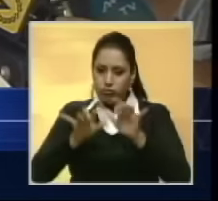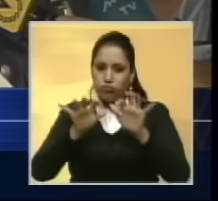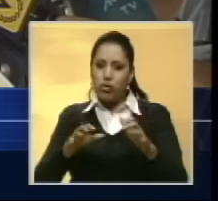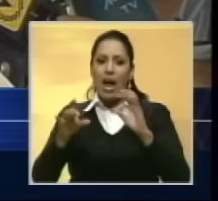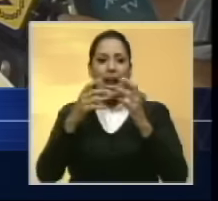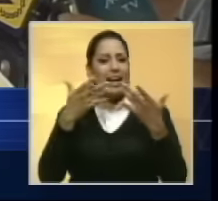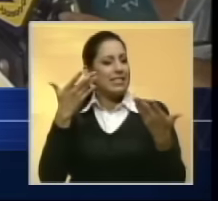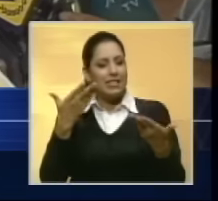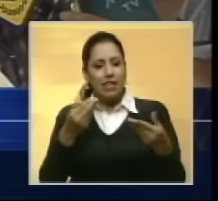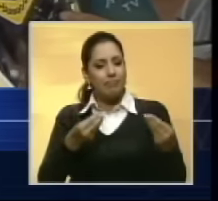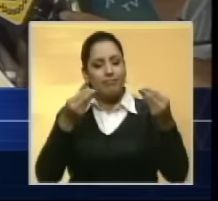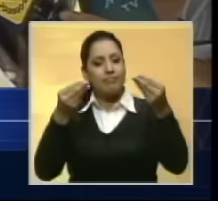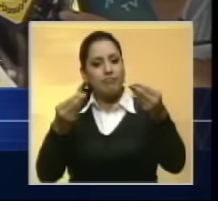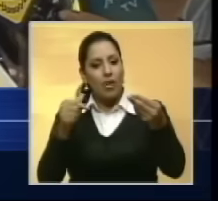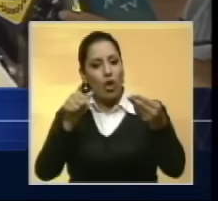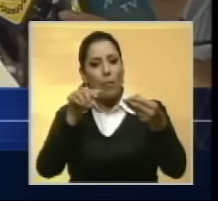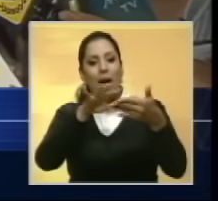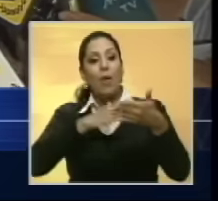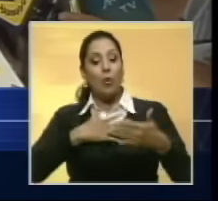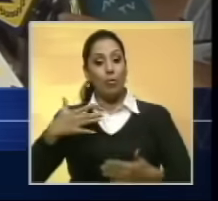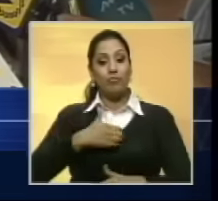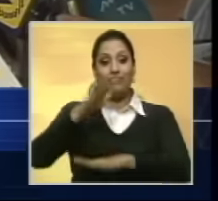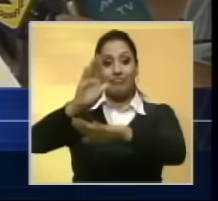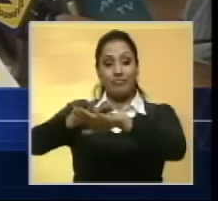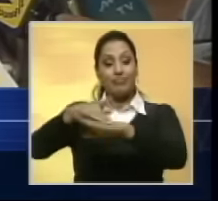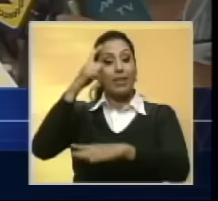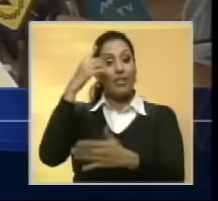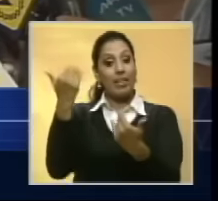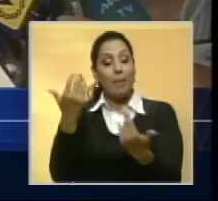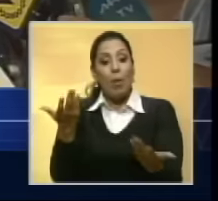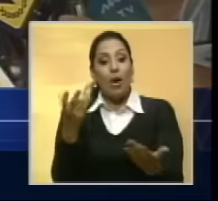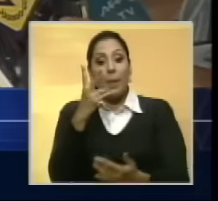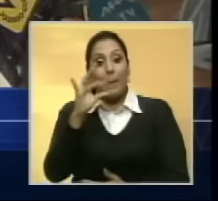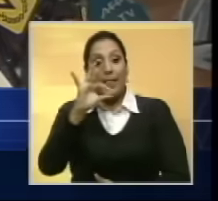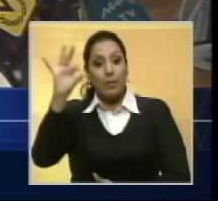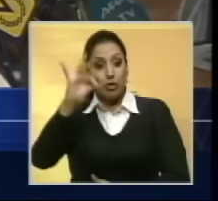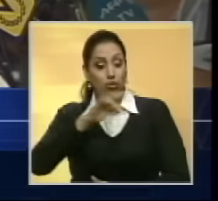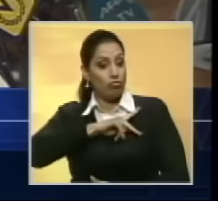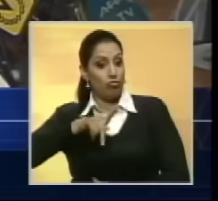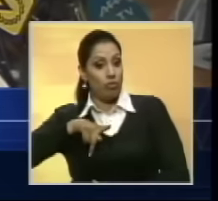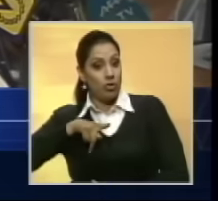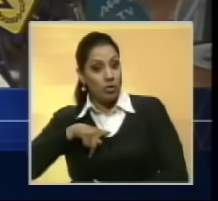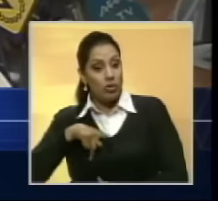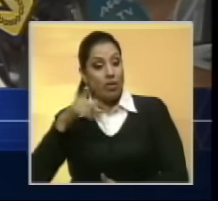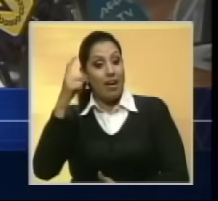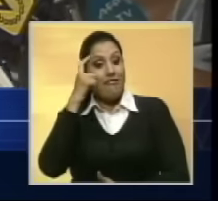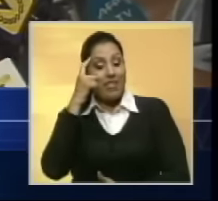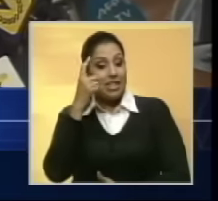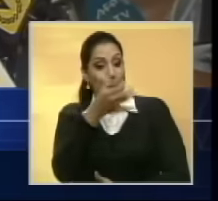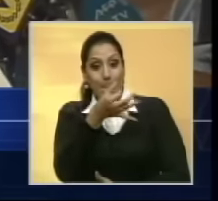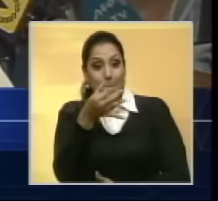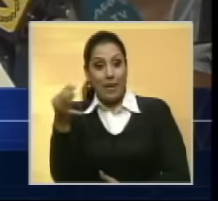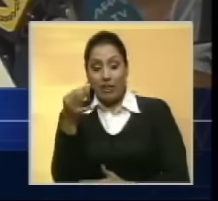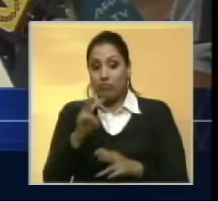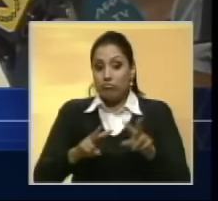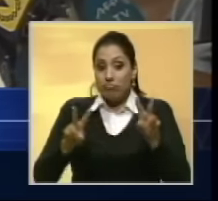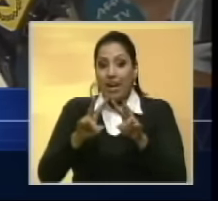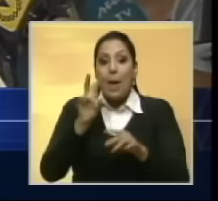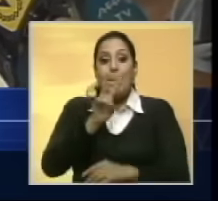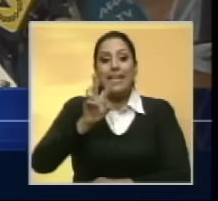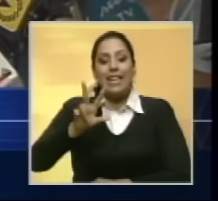comunicación donde la MUD solicita la fecha del 20%. Aquí para nosotros una fecha perfectamente válida es